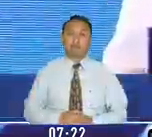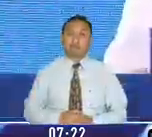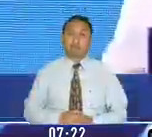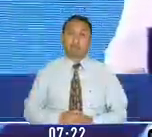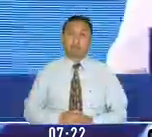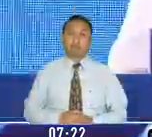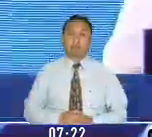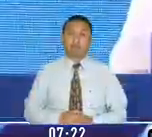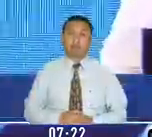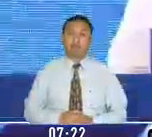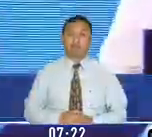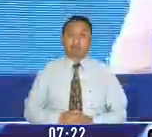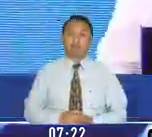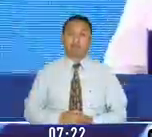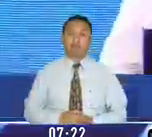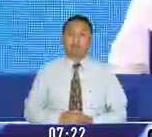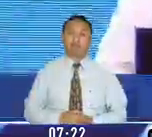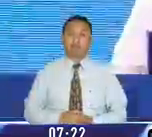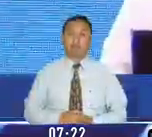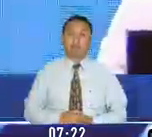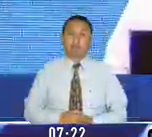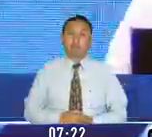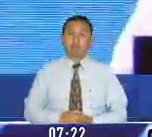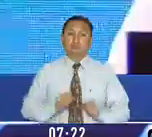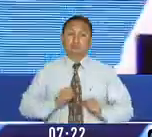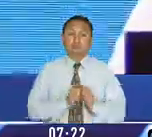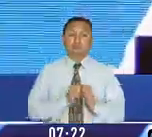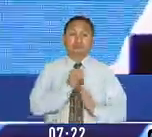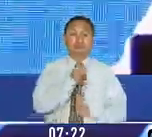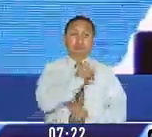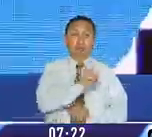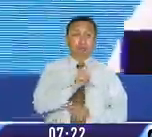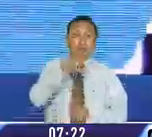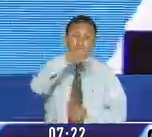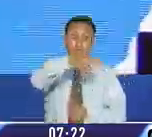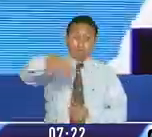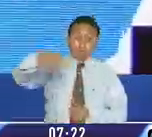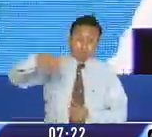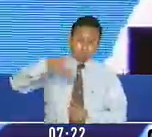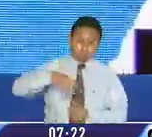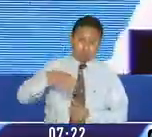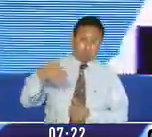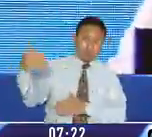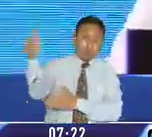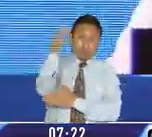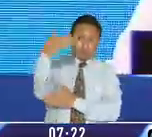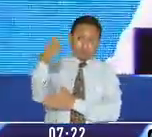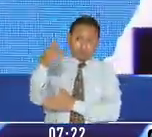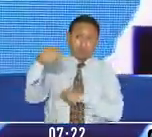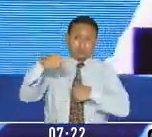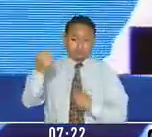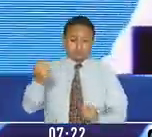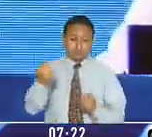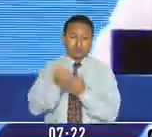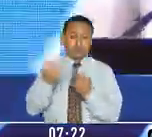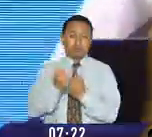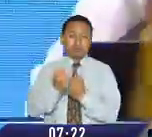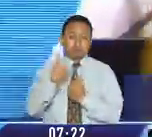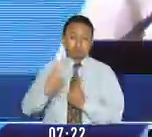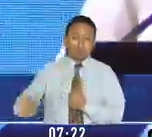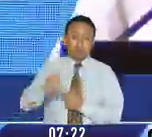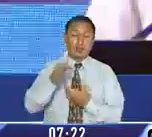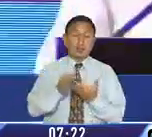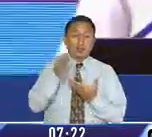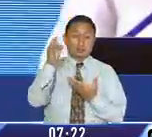la bandera de cada una de las provincias del Ecuador. Y en cada provincia, la bandera de cada uno de los cantones